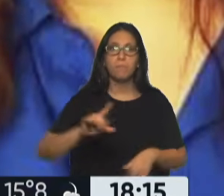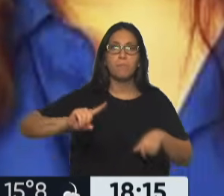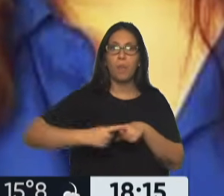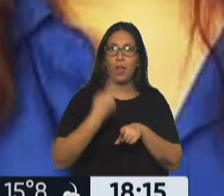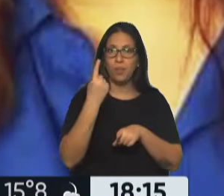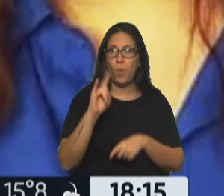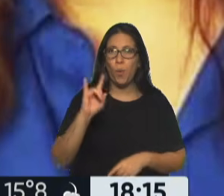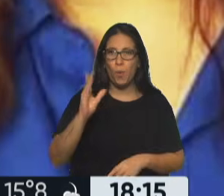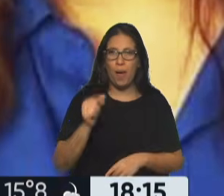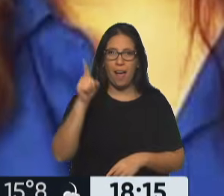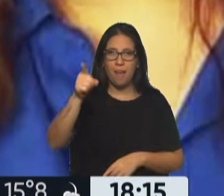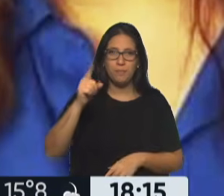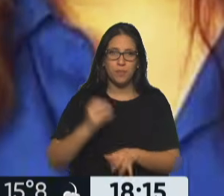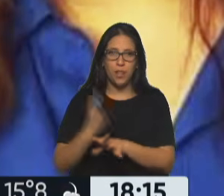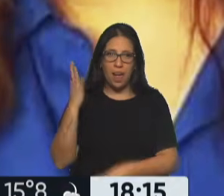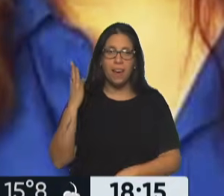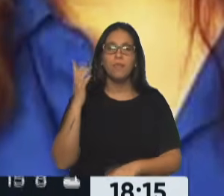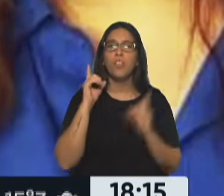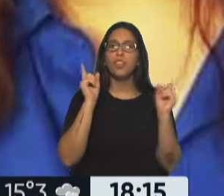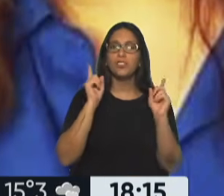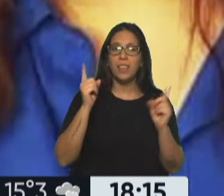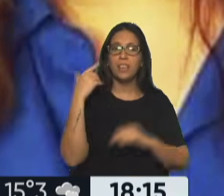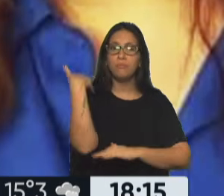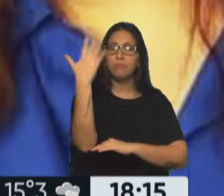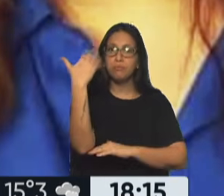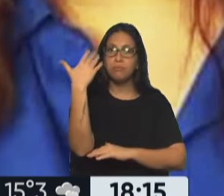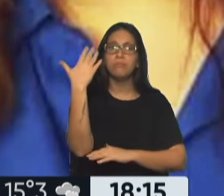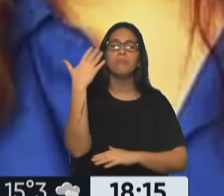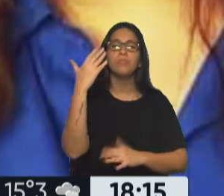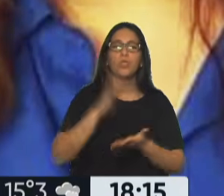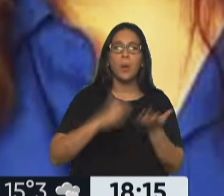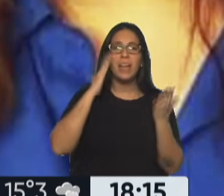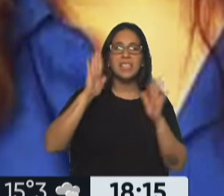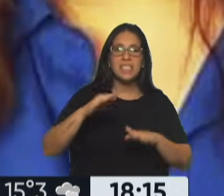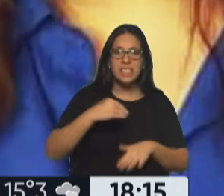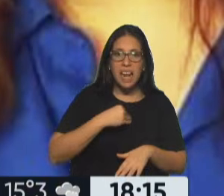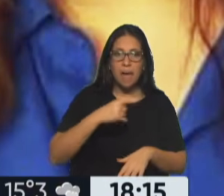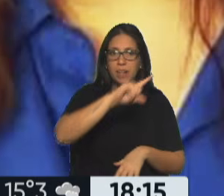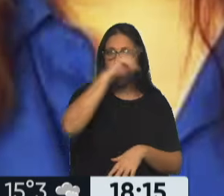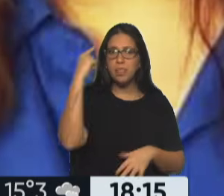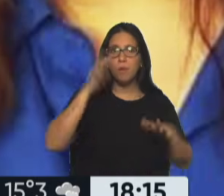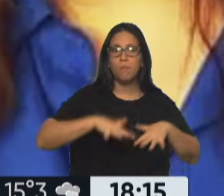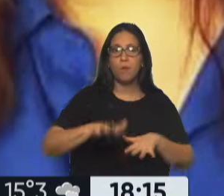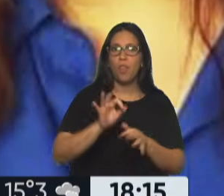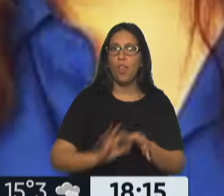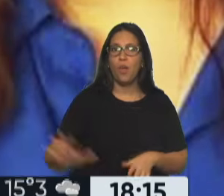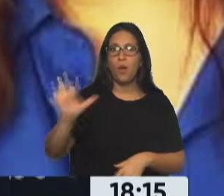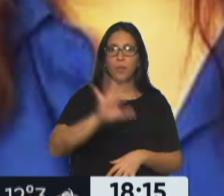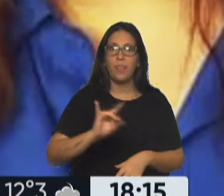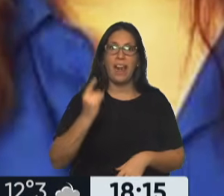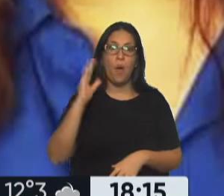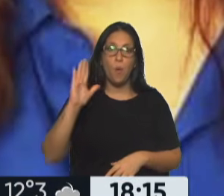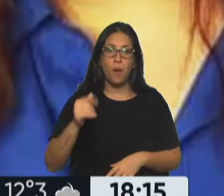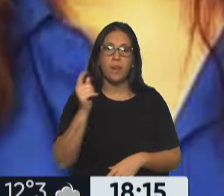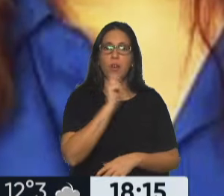de la Universidad de Buenos Aires, docente del seminario Islamismo, Nacionalismo y movilización popular en Medio Oriente. Uva, columnista